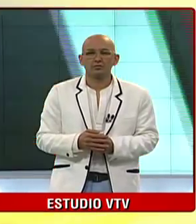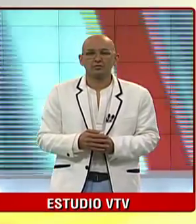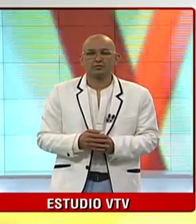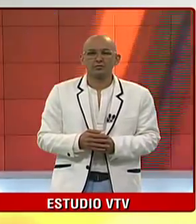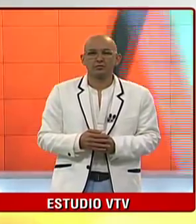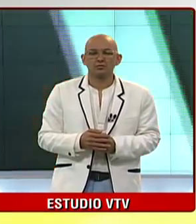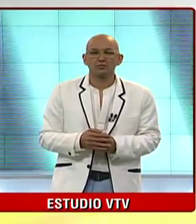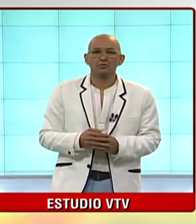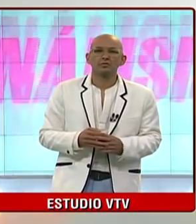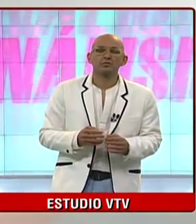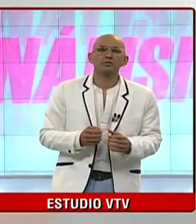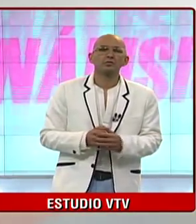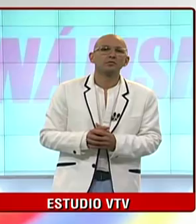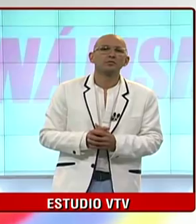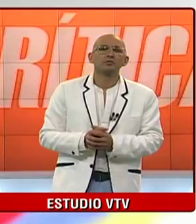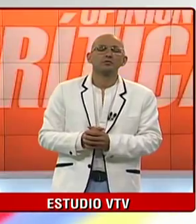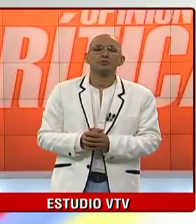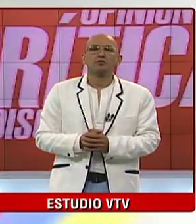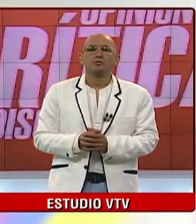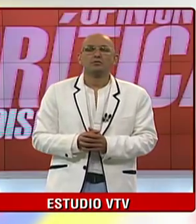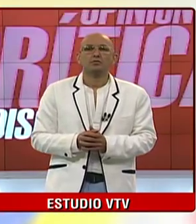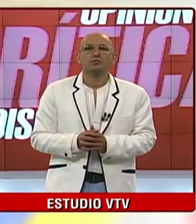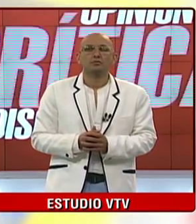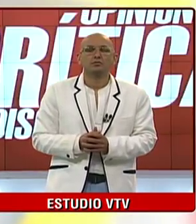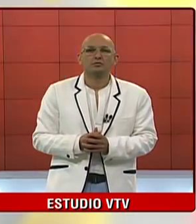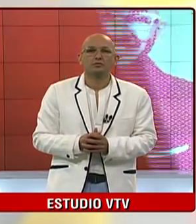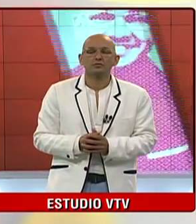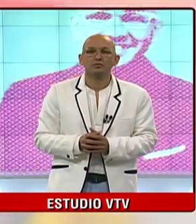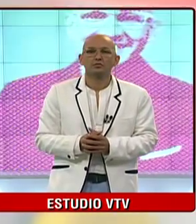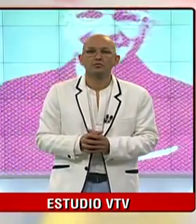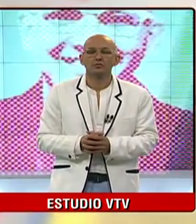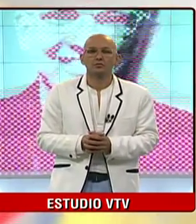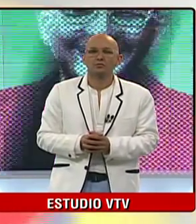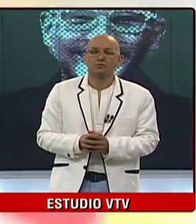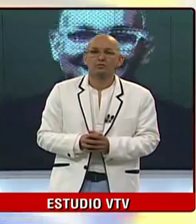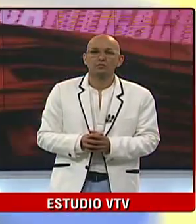así, la puntica, como dice, una ñinguita